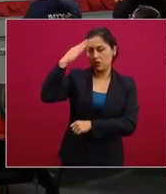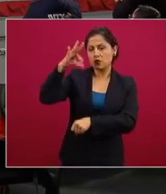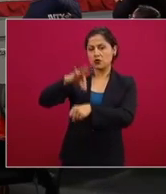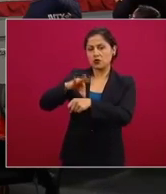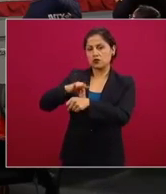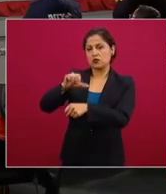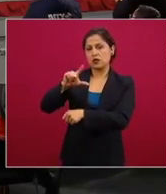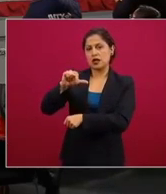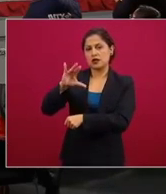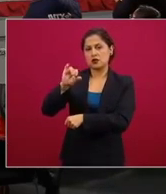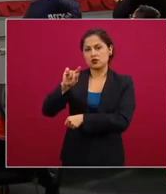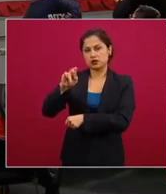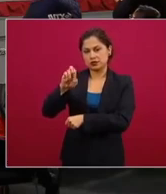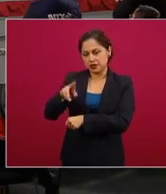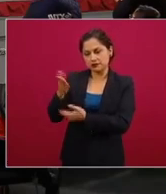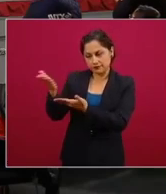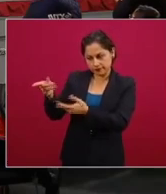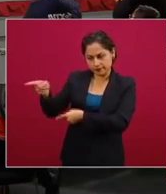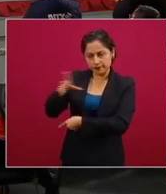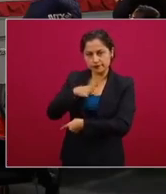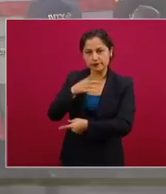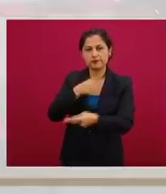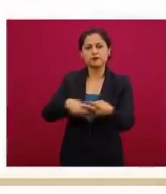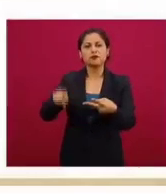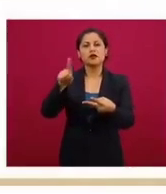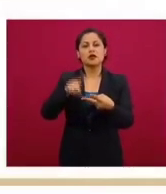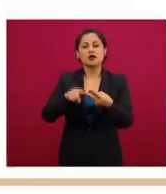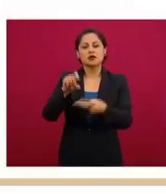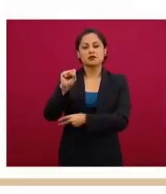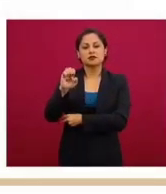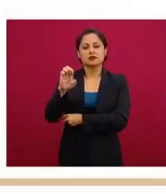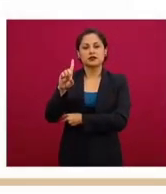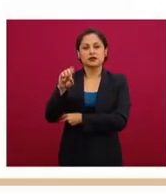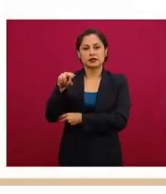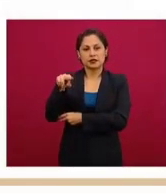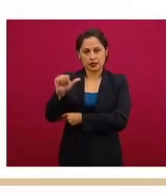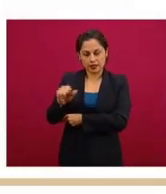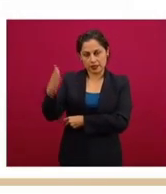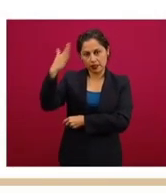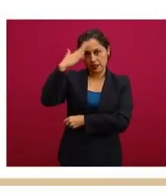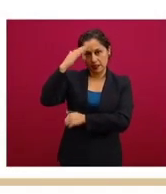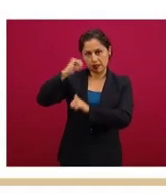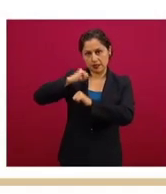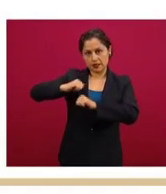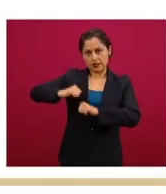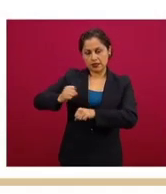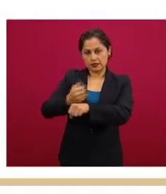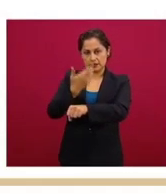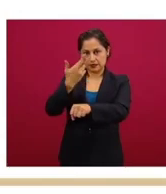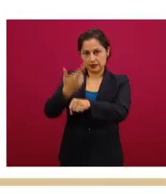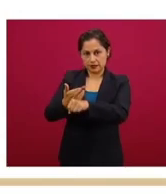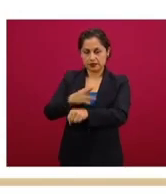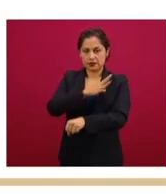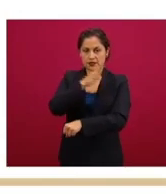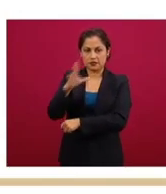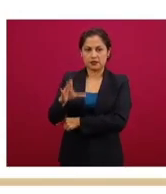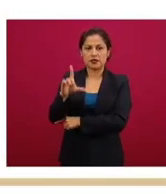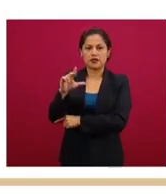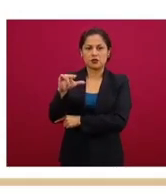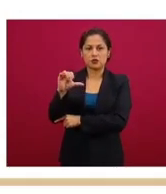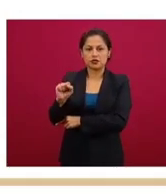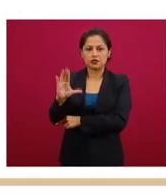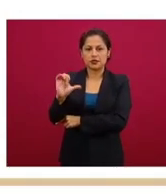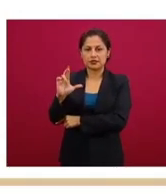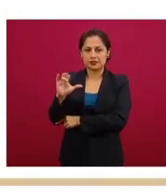presente. La Secretaría de la Defensa Nacional, encabezada por el señor secretario de la Defensa, el general Luis Crescencio Sandoval. De